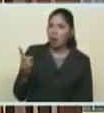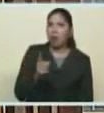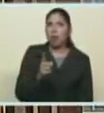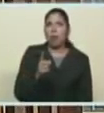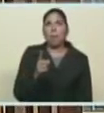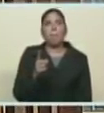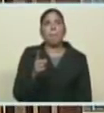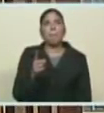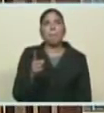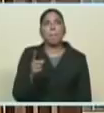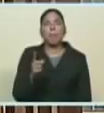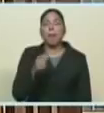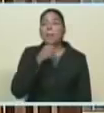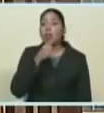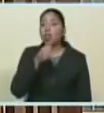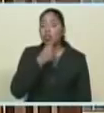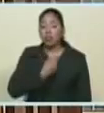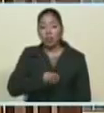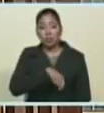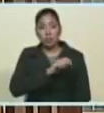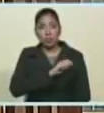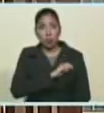periodista español muy